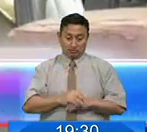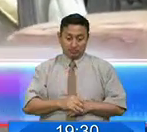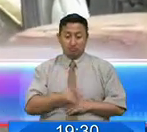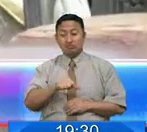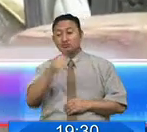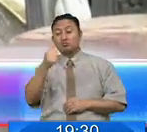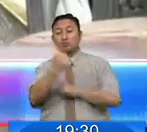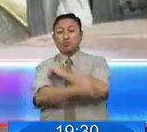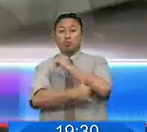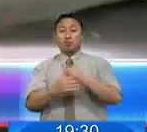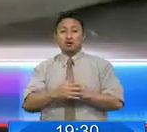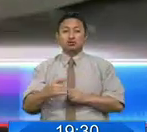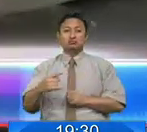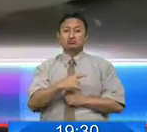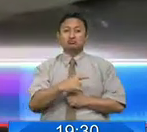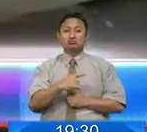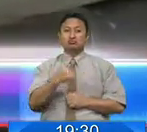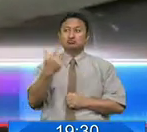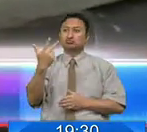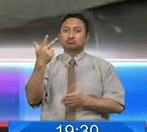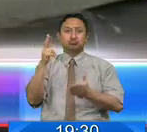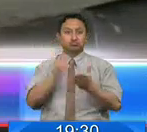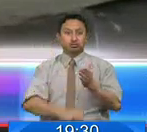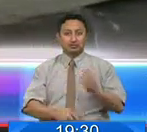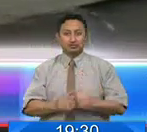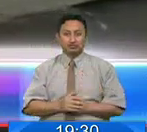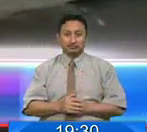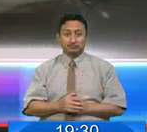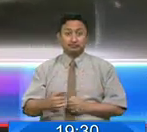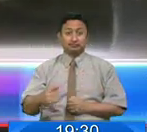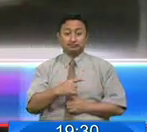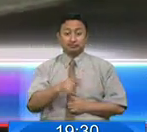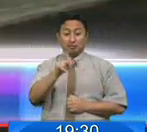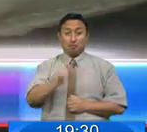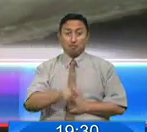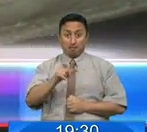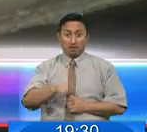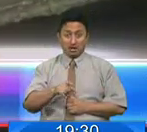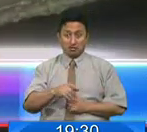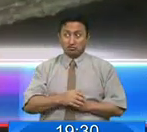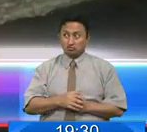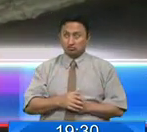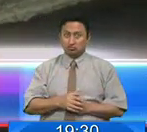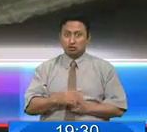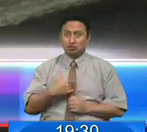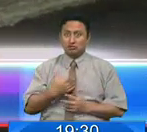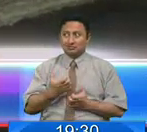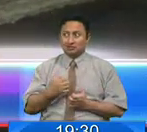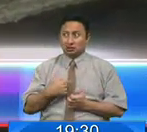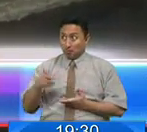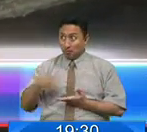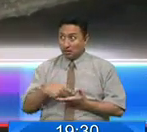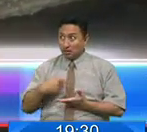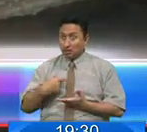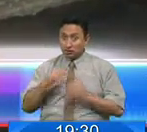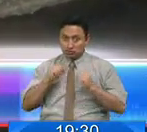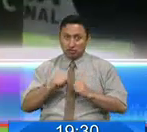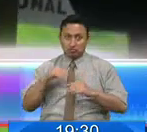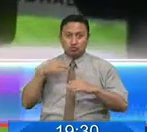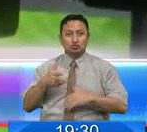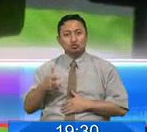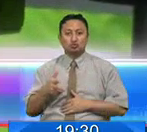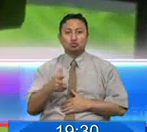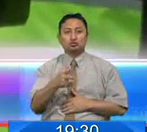que en otros países el precio se triplica por lo que hace que las denominadas mulas del narcotráfico se vean tentados en tratar de pasarla